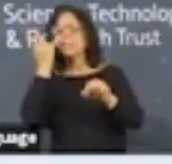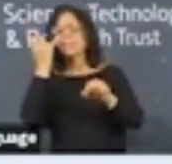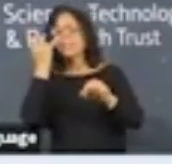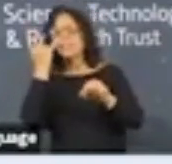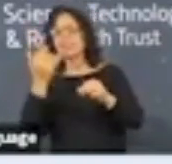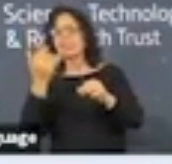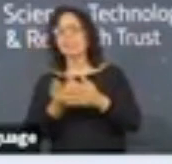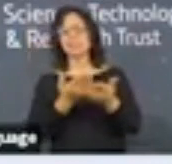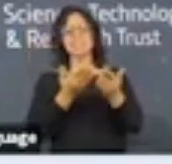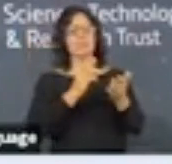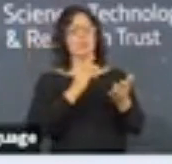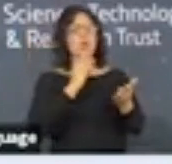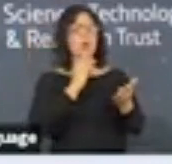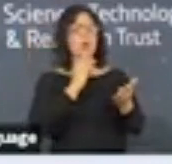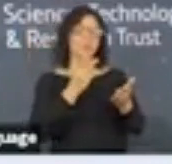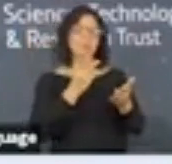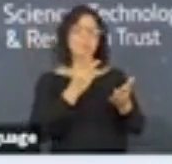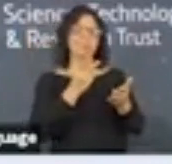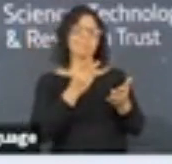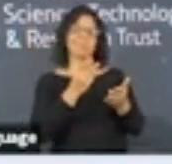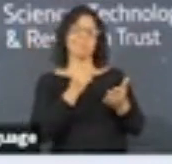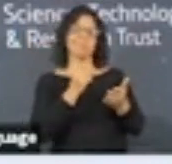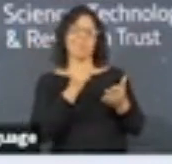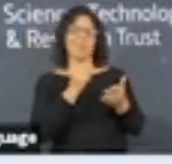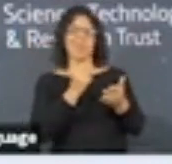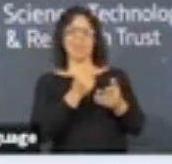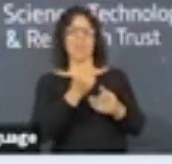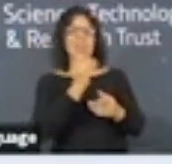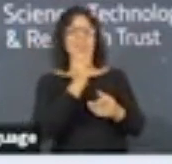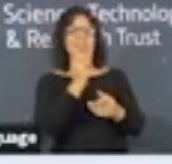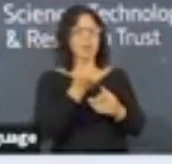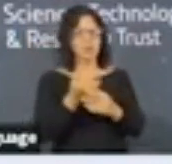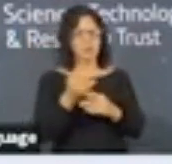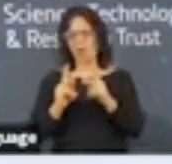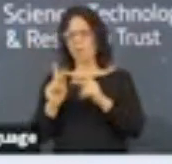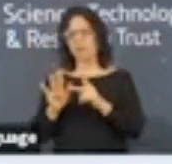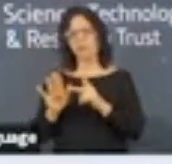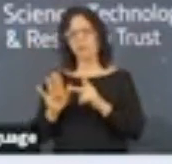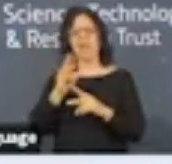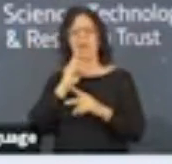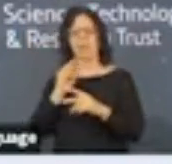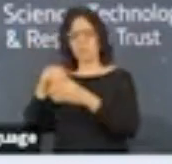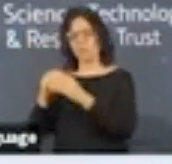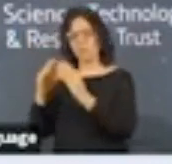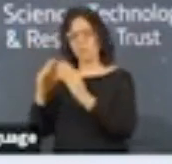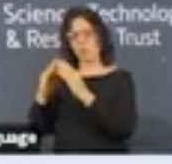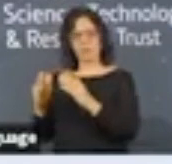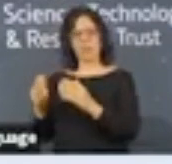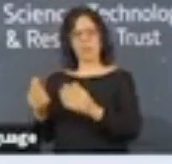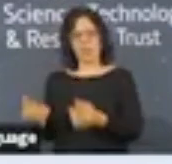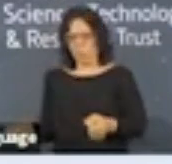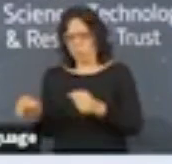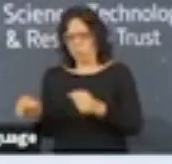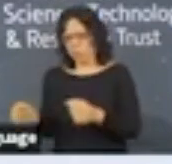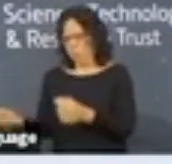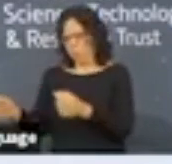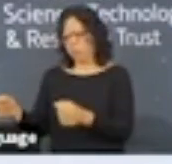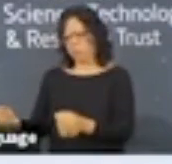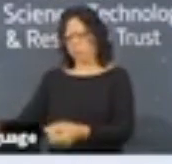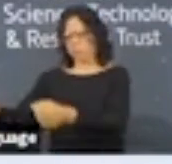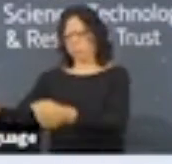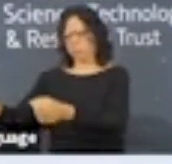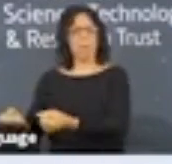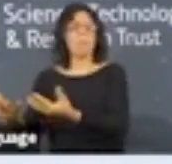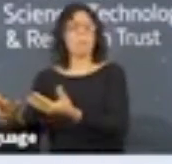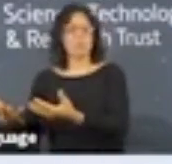de agua, la gente almacena el agua en su casa, que se transforman en criaderos de Aedes aegypti. Lo mismo si la